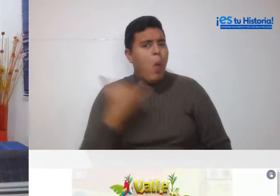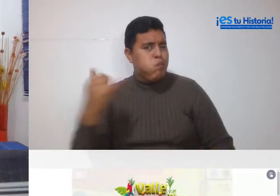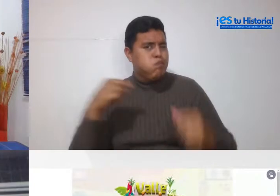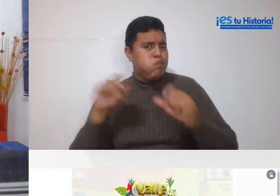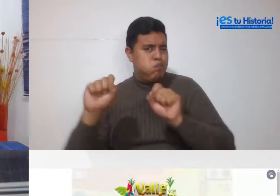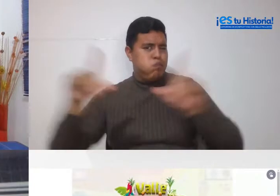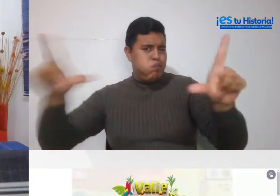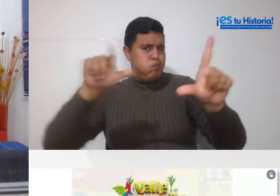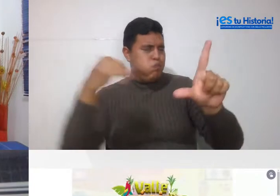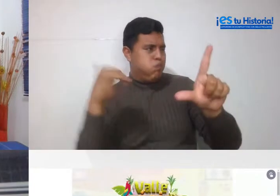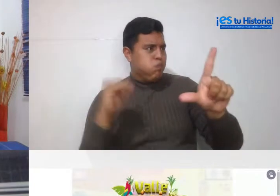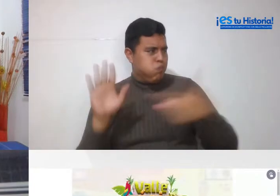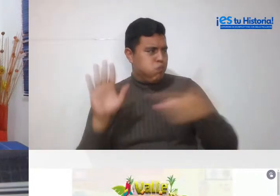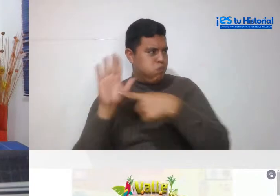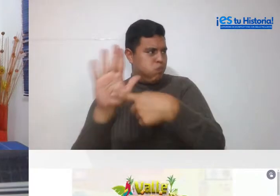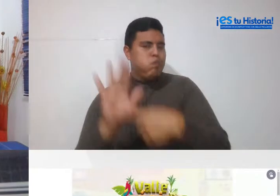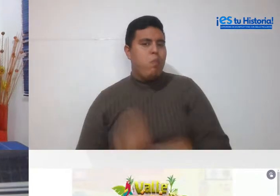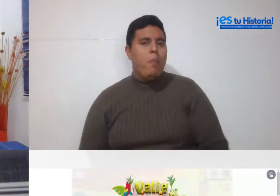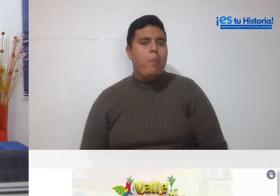ahí la estamos viendo en pantalla.